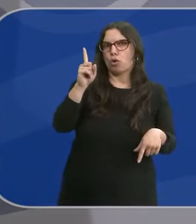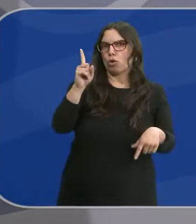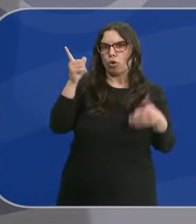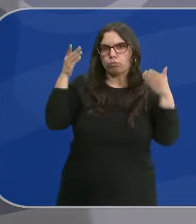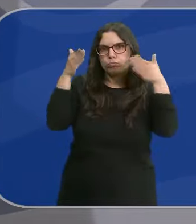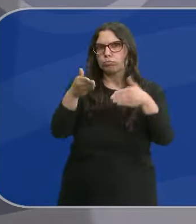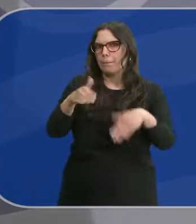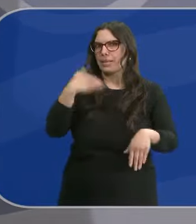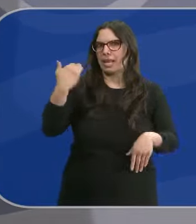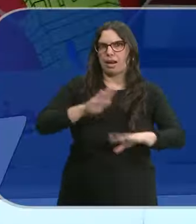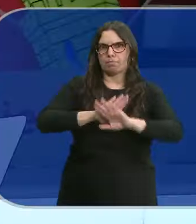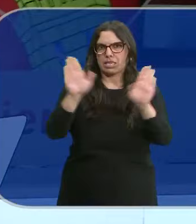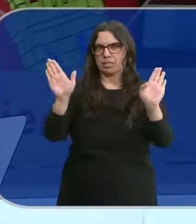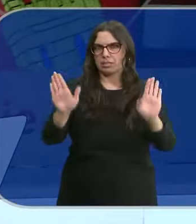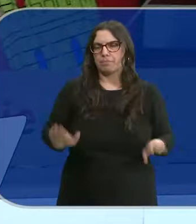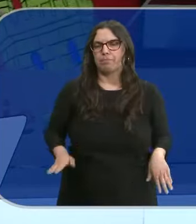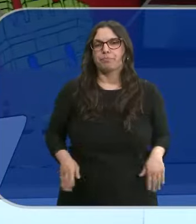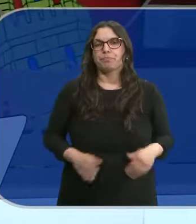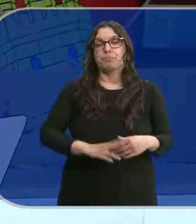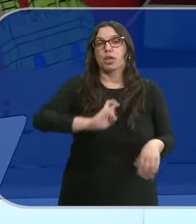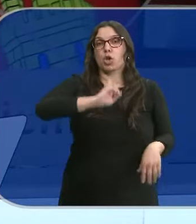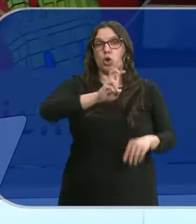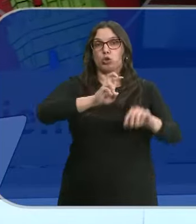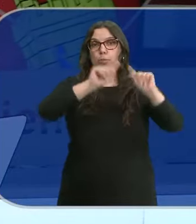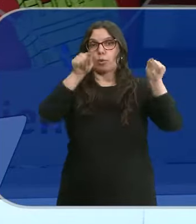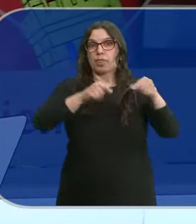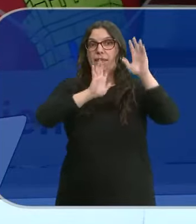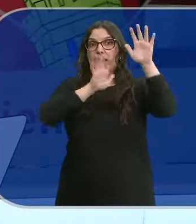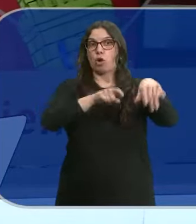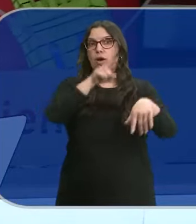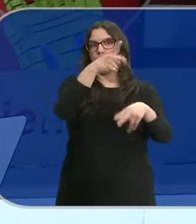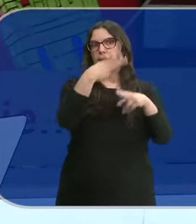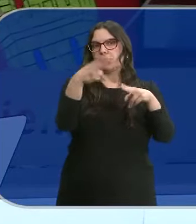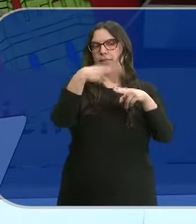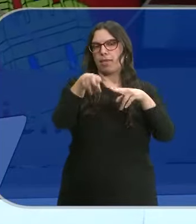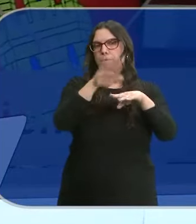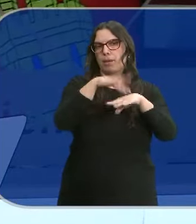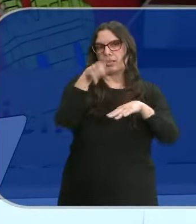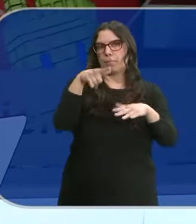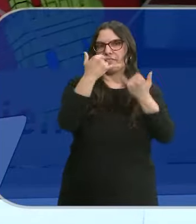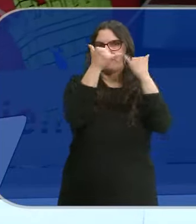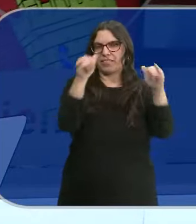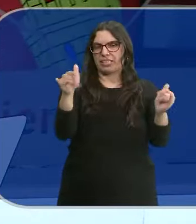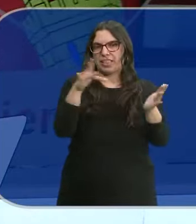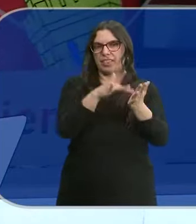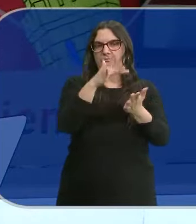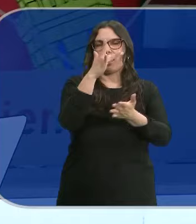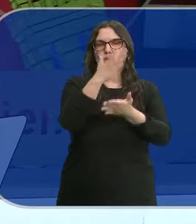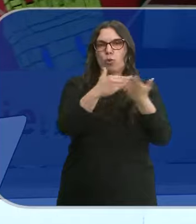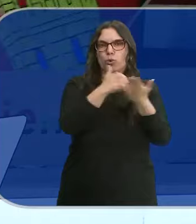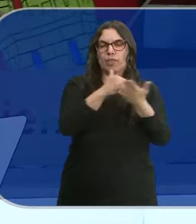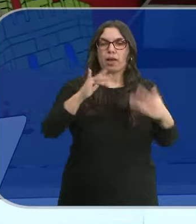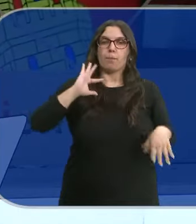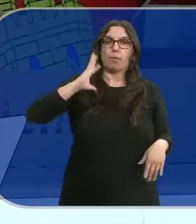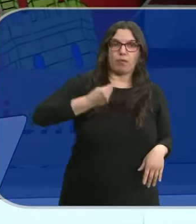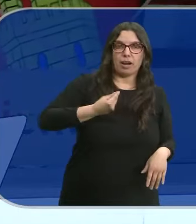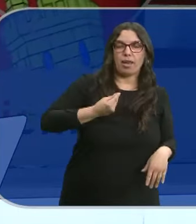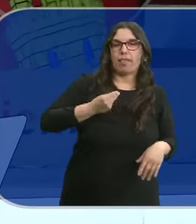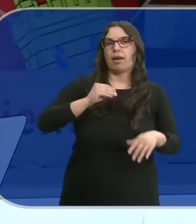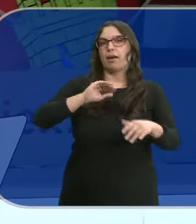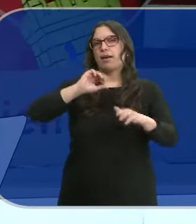en Villalar. En otra provincia, en la de León, habrá actividades para conmemorar este Día de la Comunidad, tanto en Ponferrada